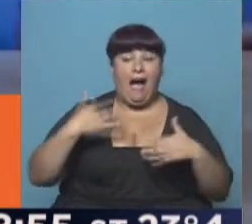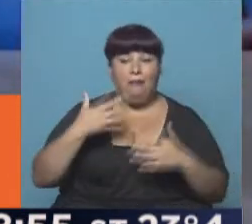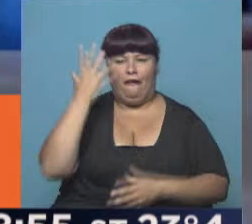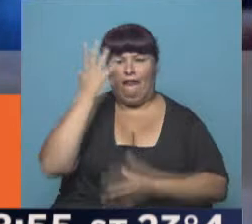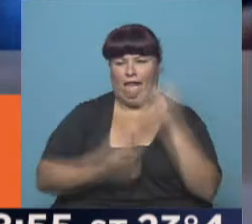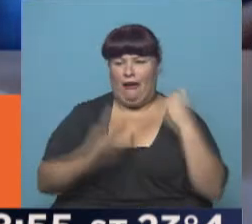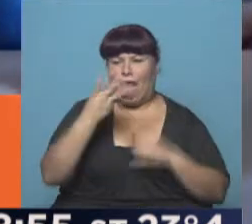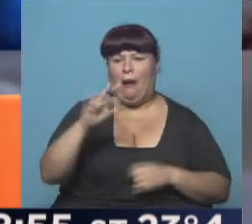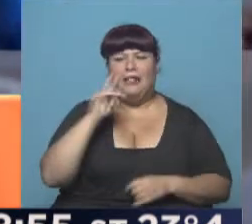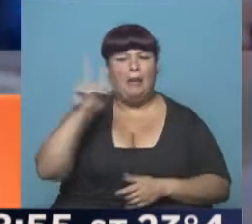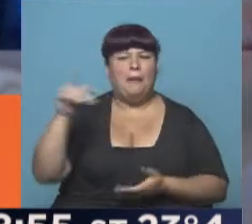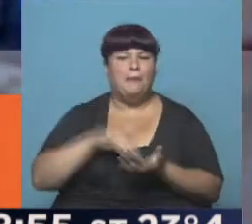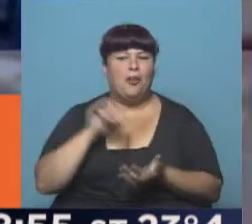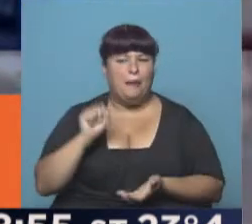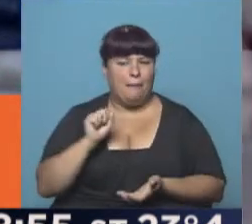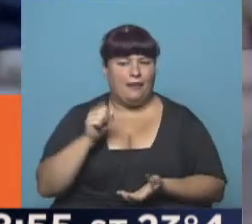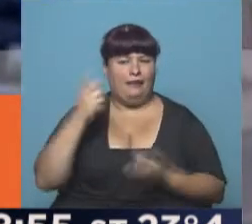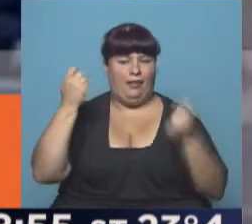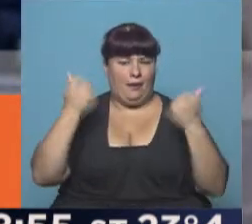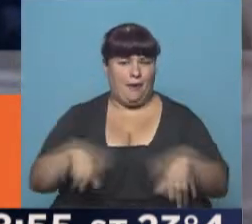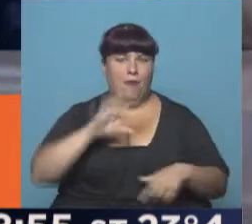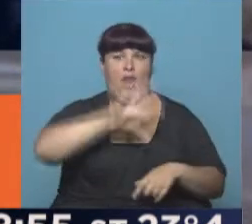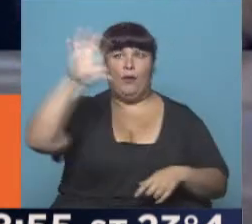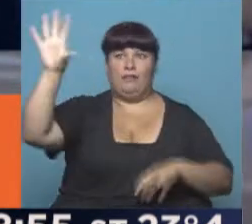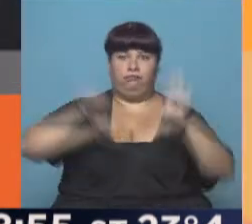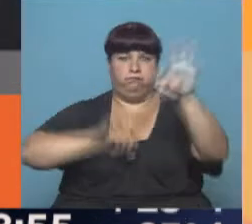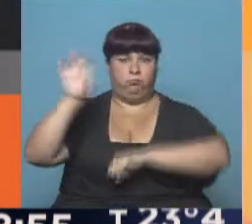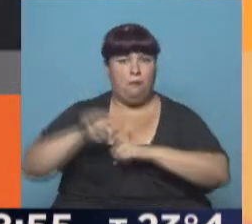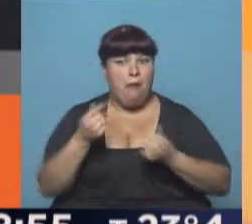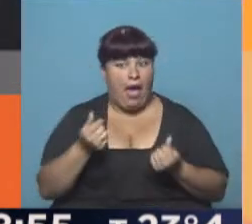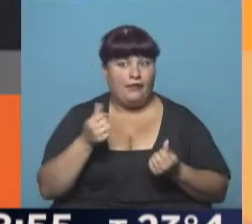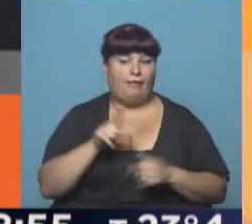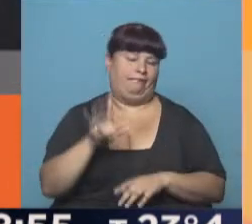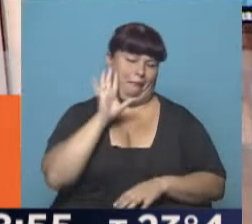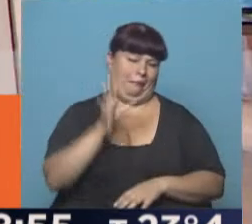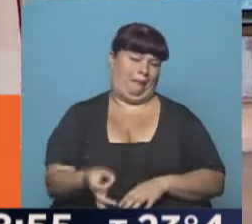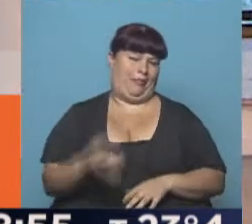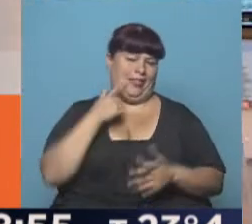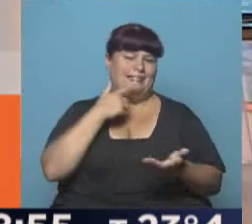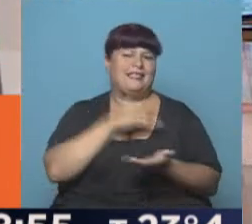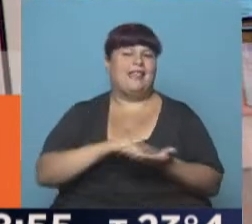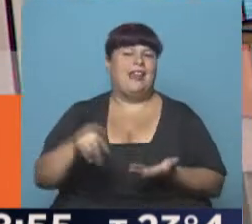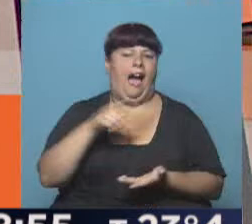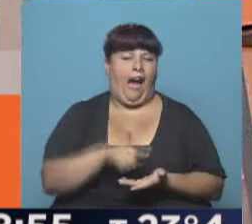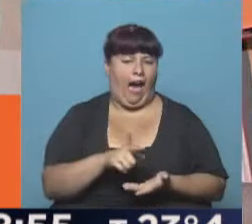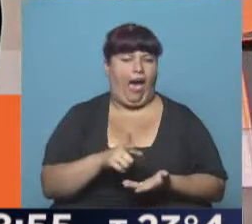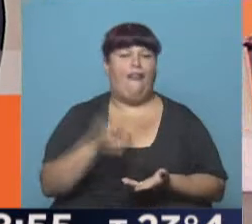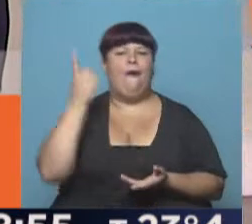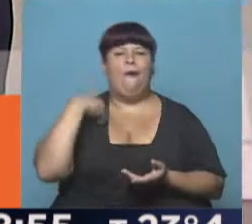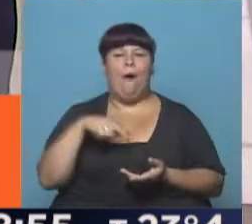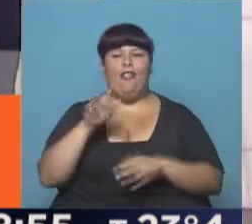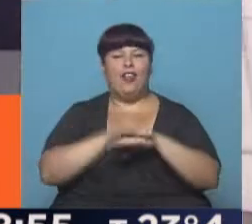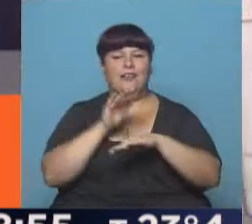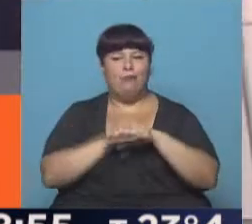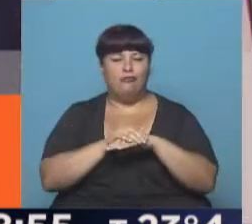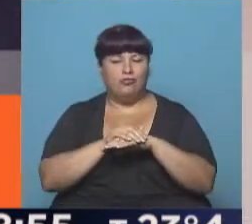40.000 millones de pesos. Se desfinanciaban las provincias, y eso quedó evidenciado en el Senado, cuando fue el